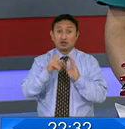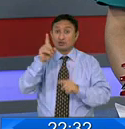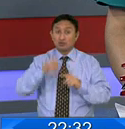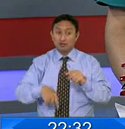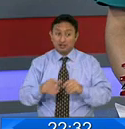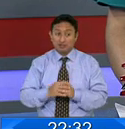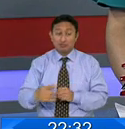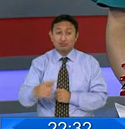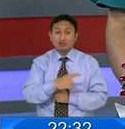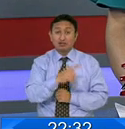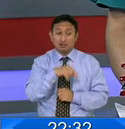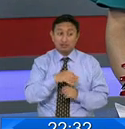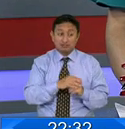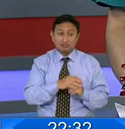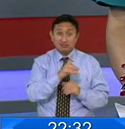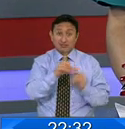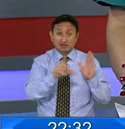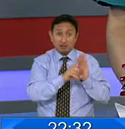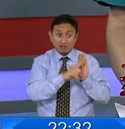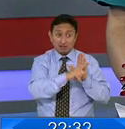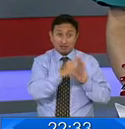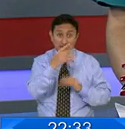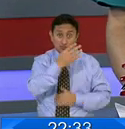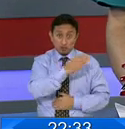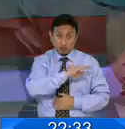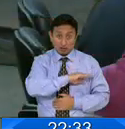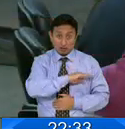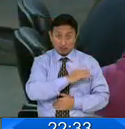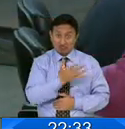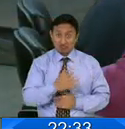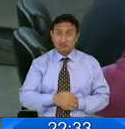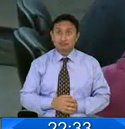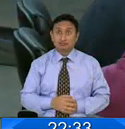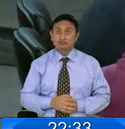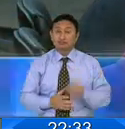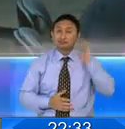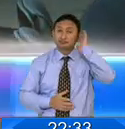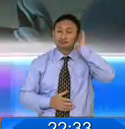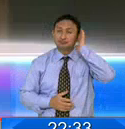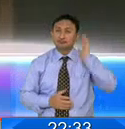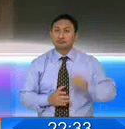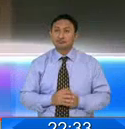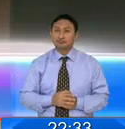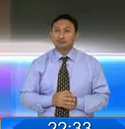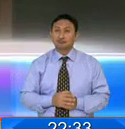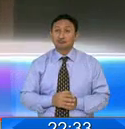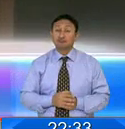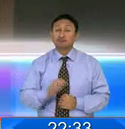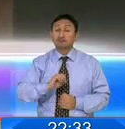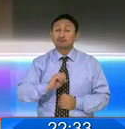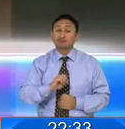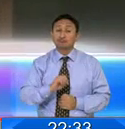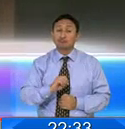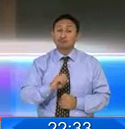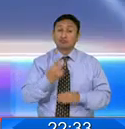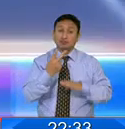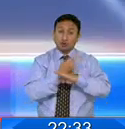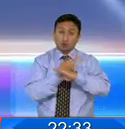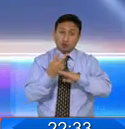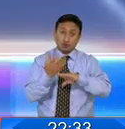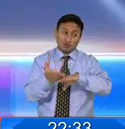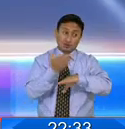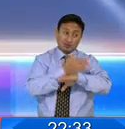el llamado carece de legitimidad. A pesar de no haber contado con el quórum en las dos últimas